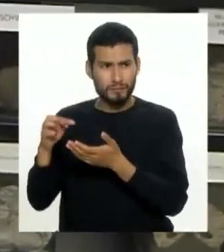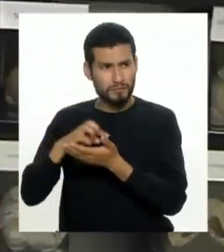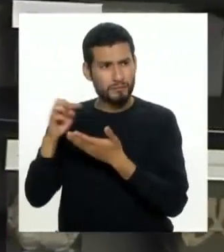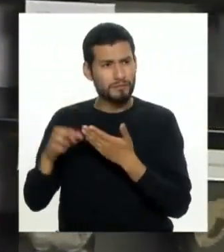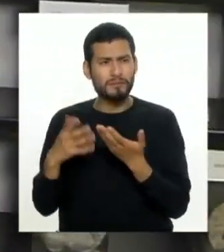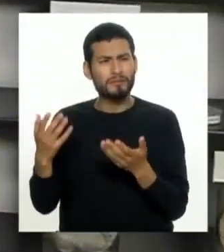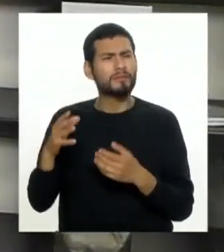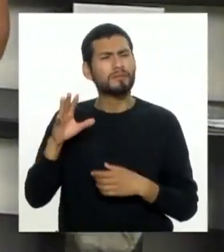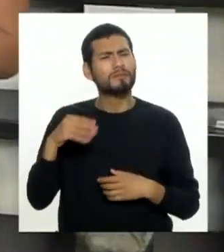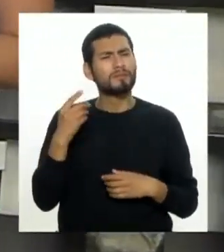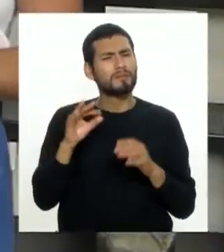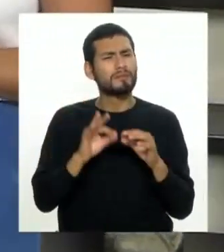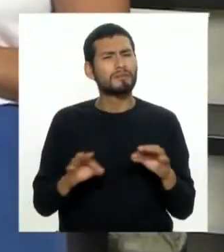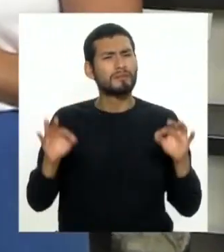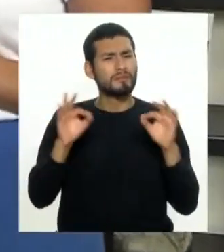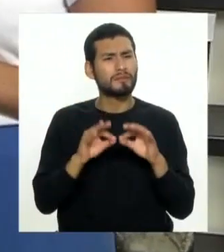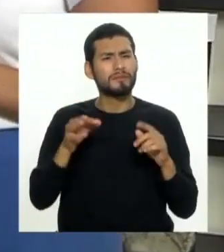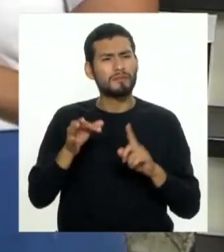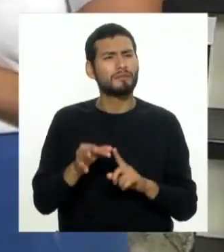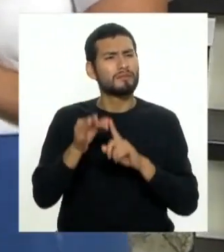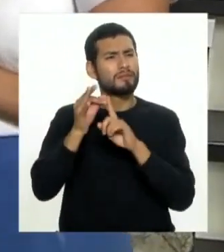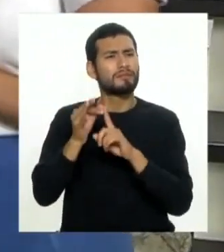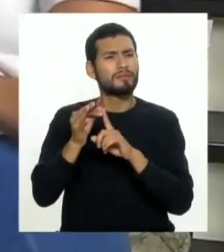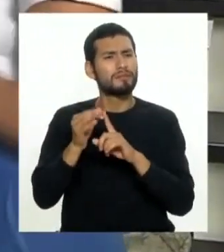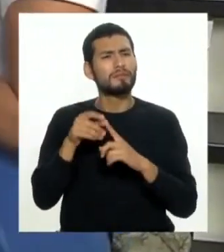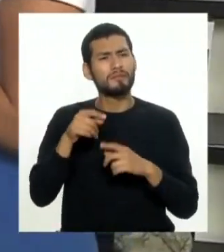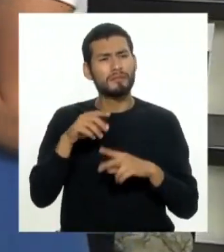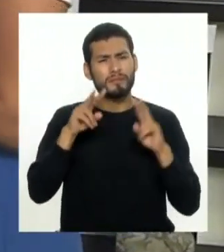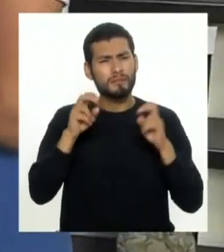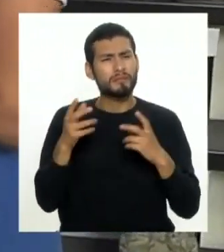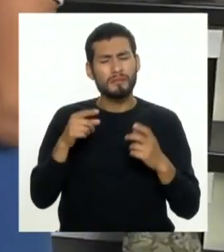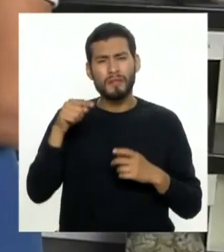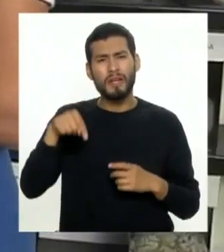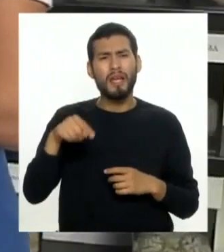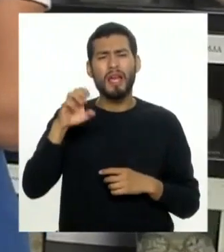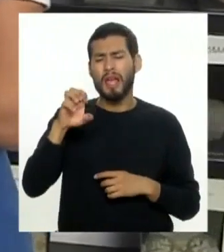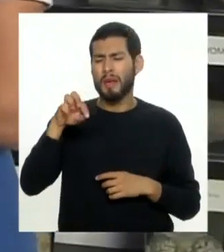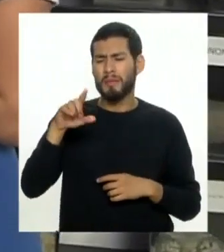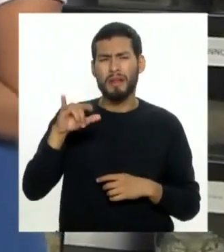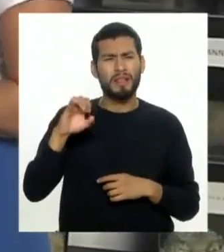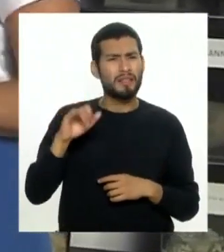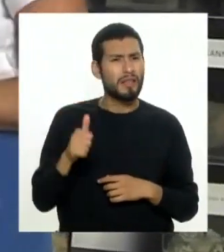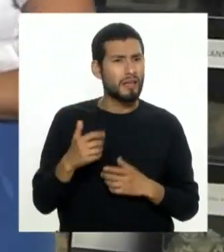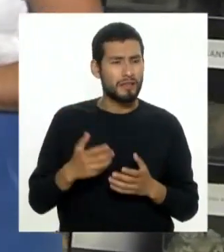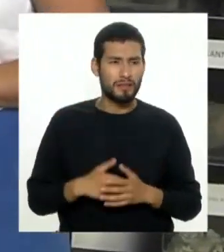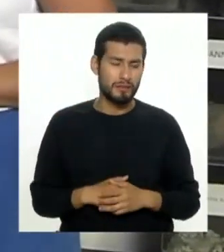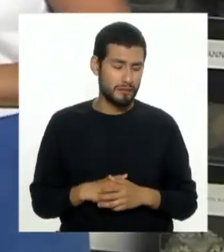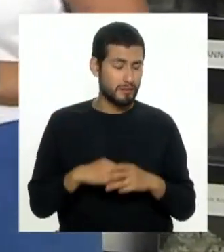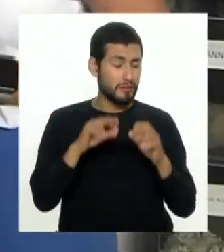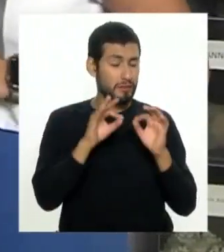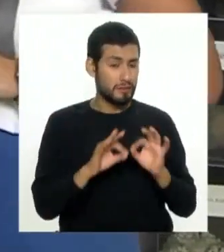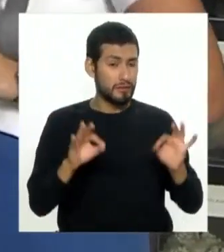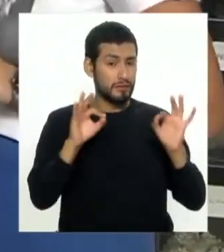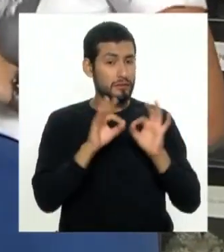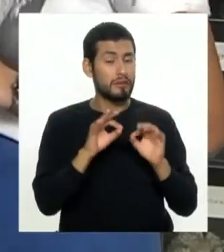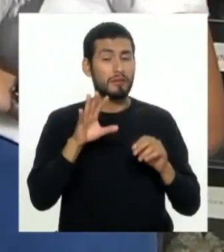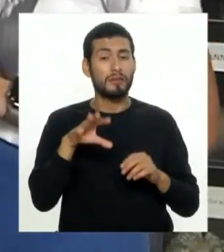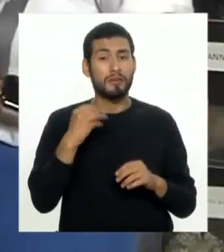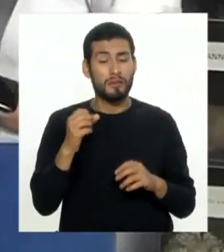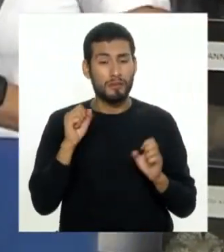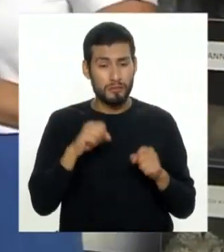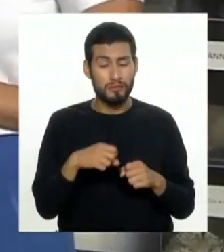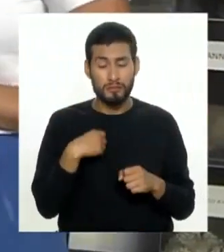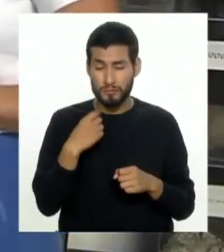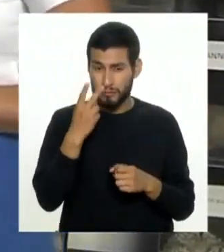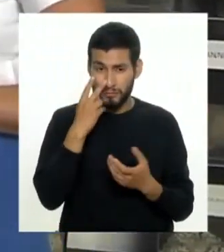empezar, ¿por qué es importante su especialidad cuando hablamos de epilepsia? Es importante porque podemos